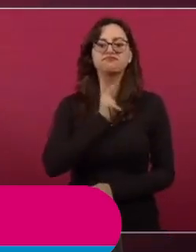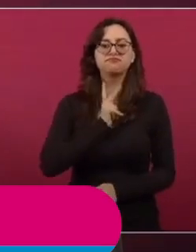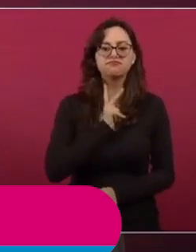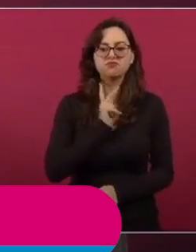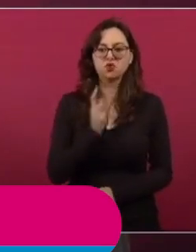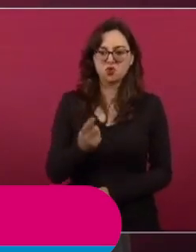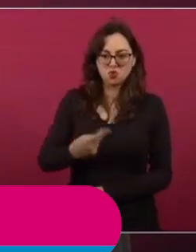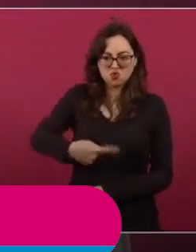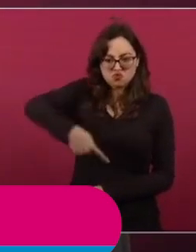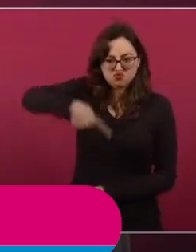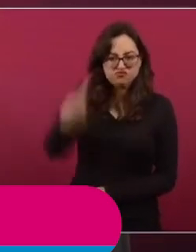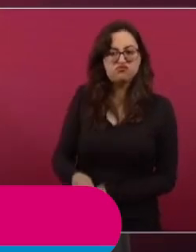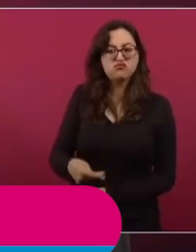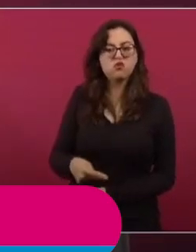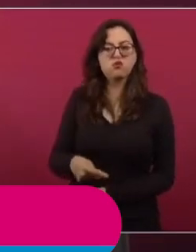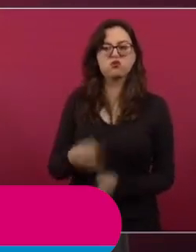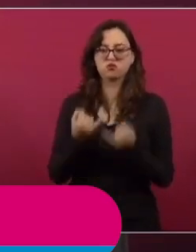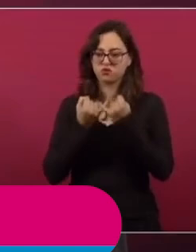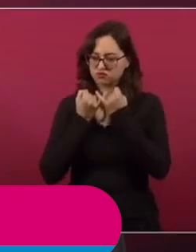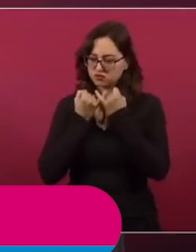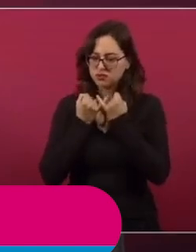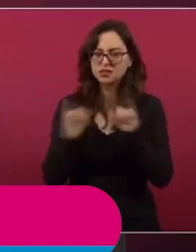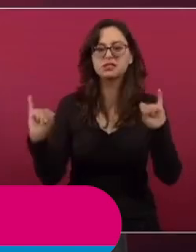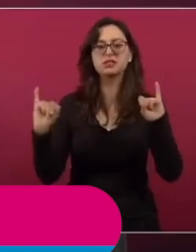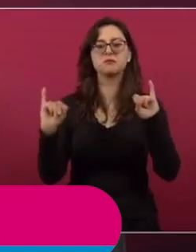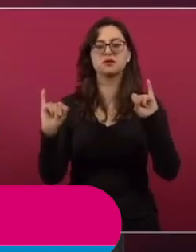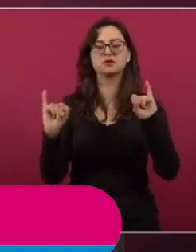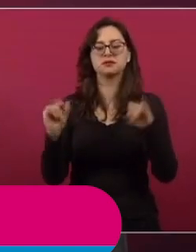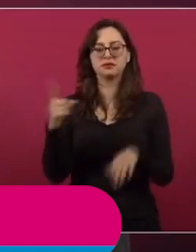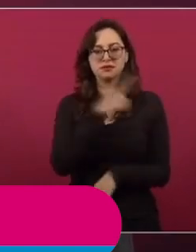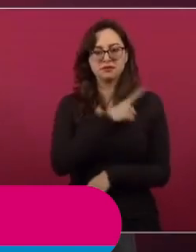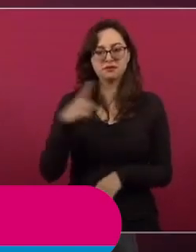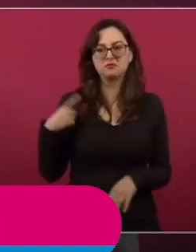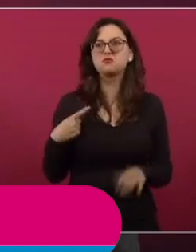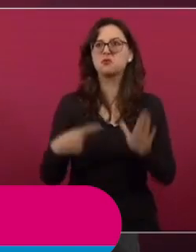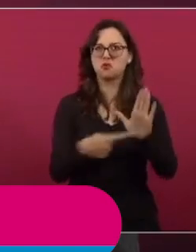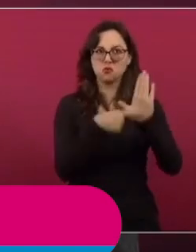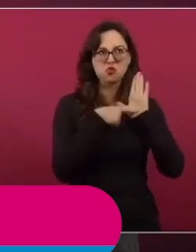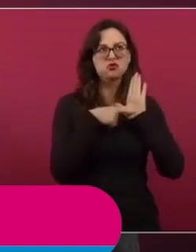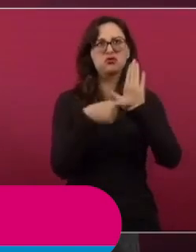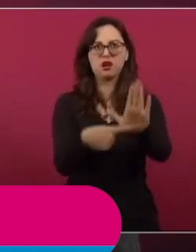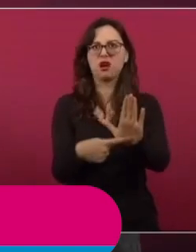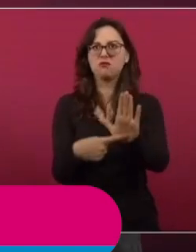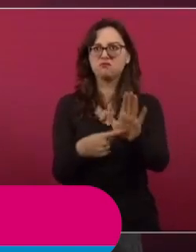nuestra Independencia nuestra soberanía